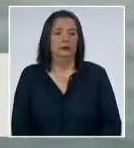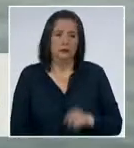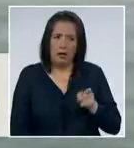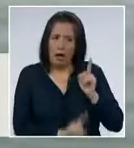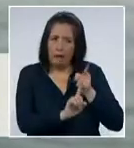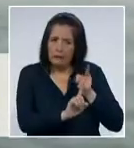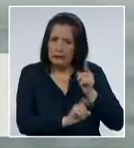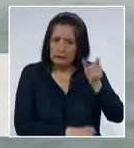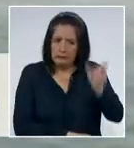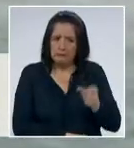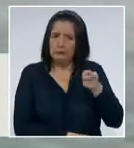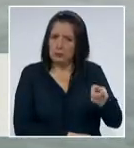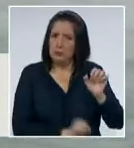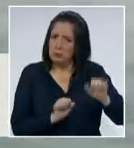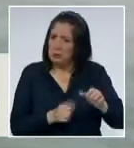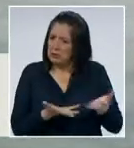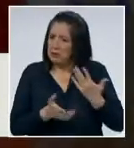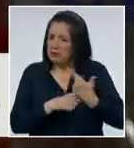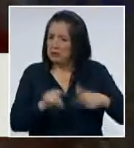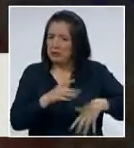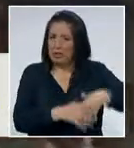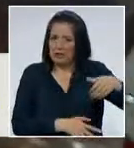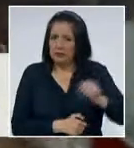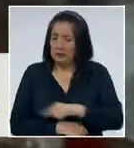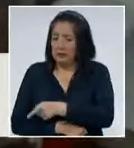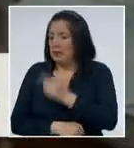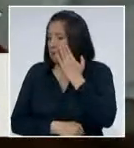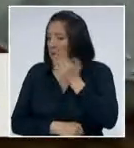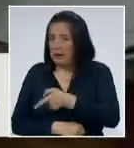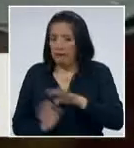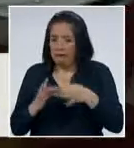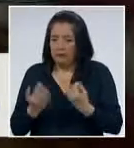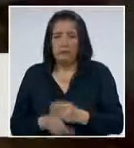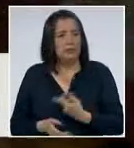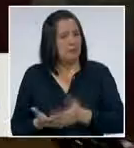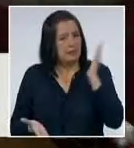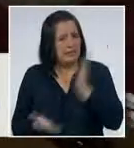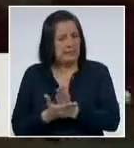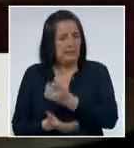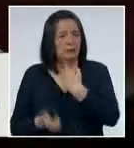Amenaza que este sujeto cumplirá si es que lo liberan. Esta madre de familia exige el máximo castigo para su